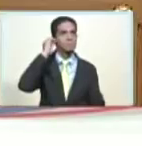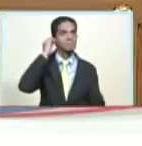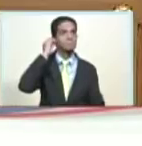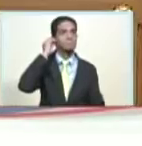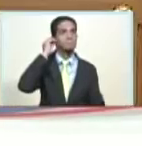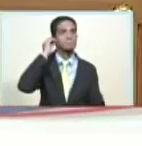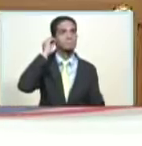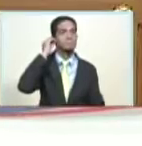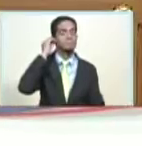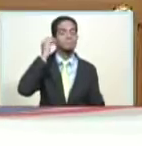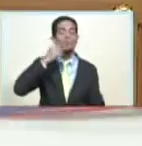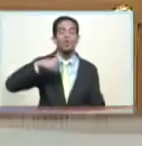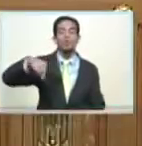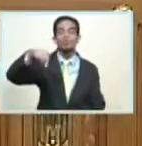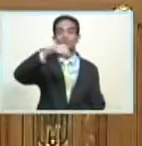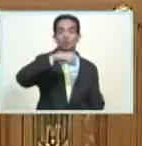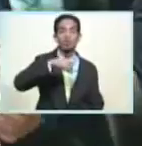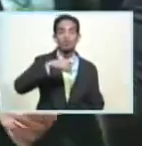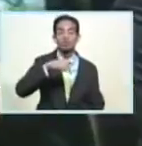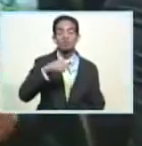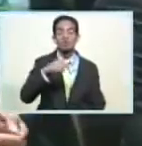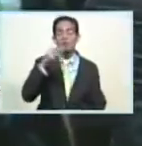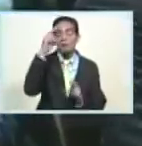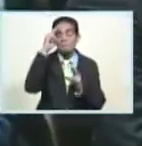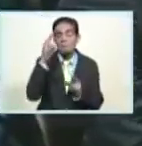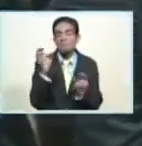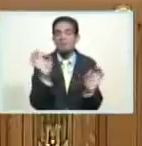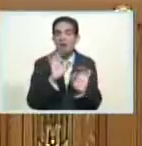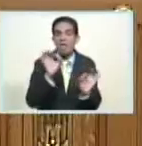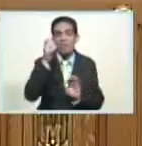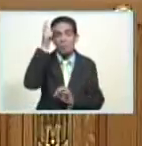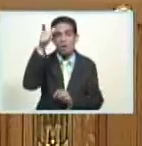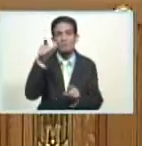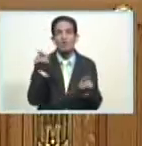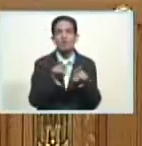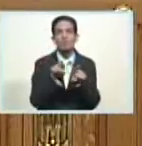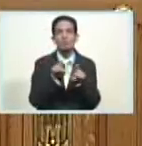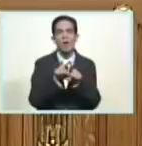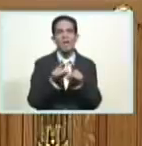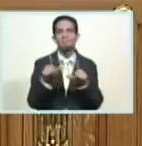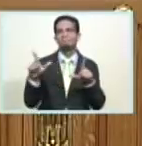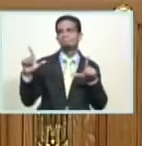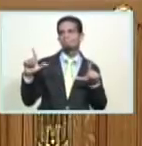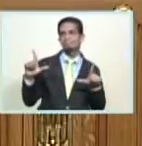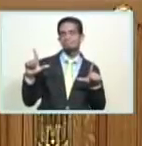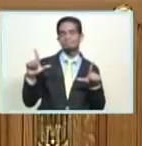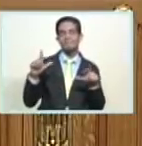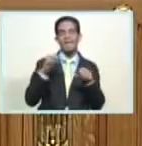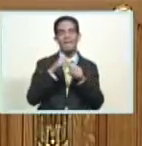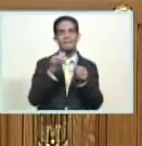estaríamos en los titulares del New York Times con una sonrisa.